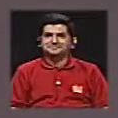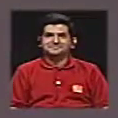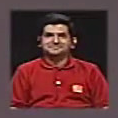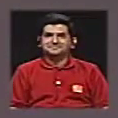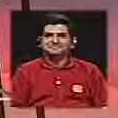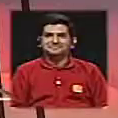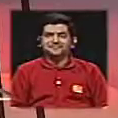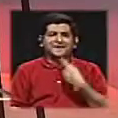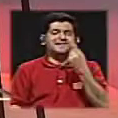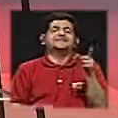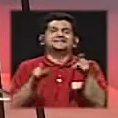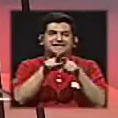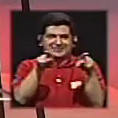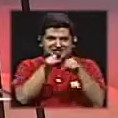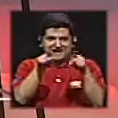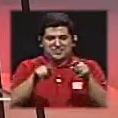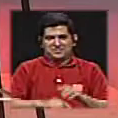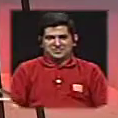Decía también